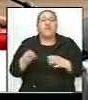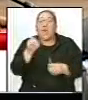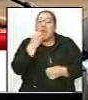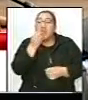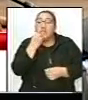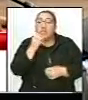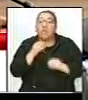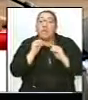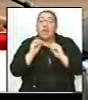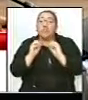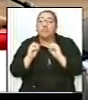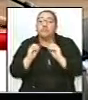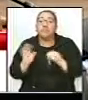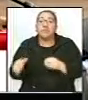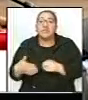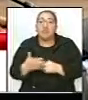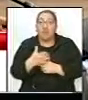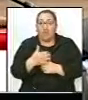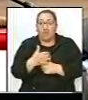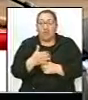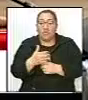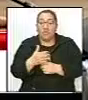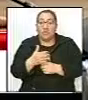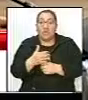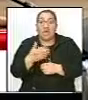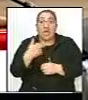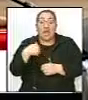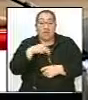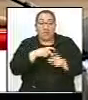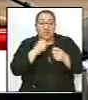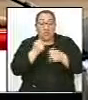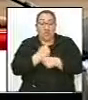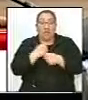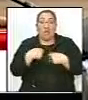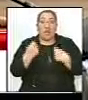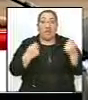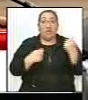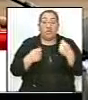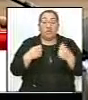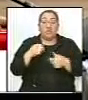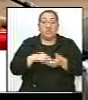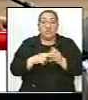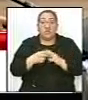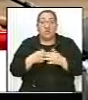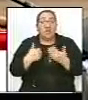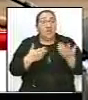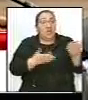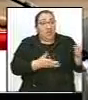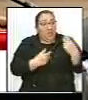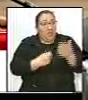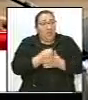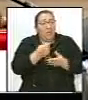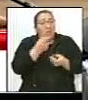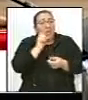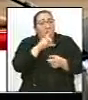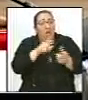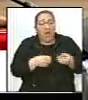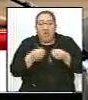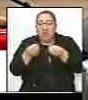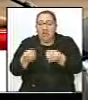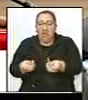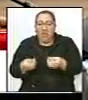para que nuestros criadores puedan como abastecerse